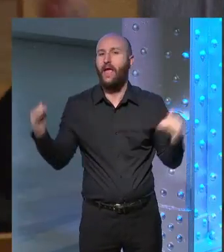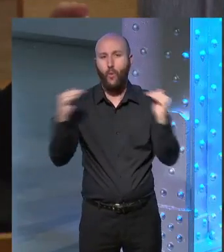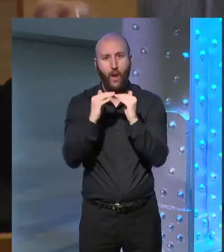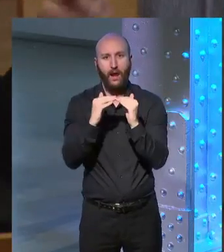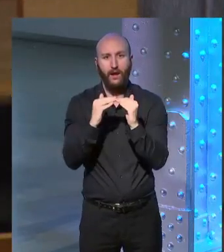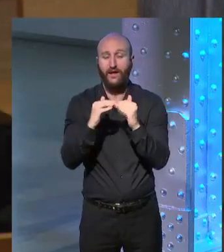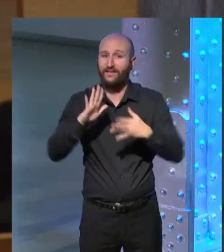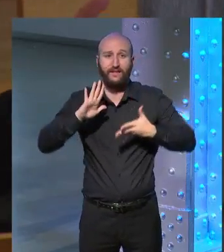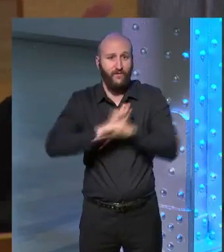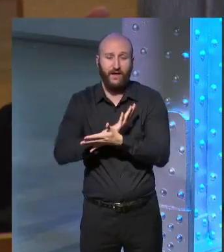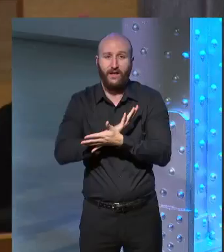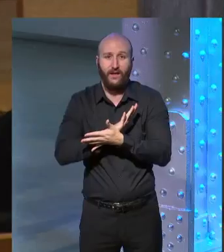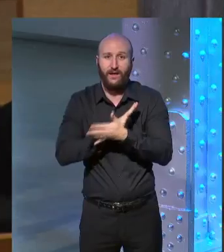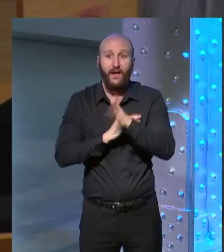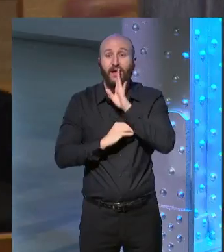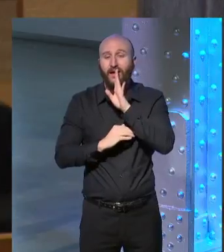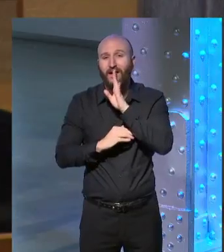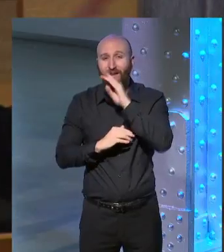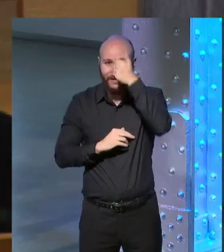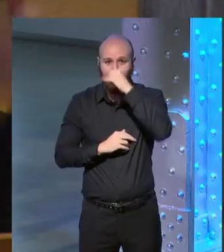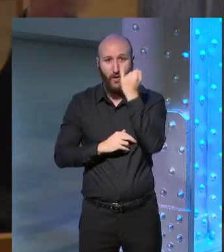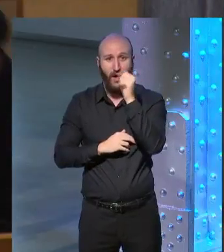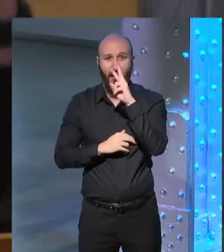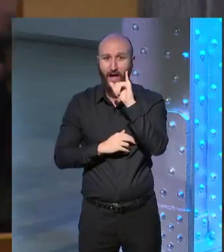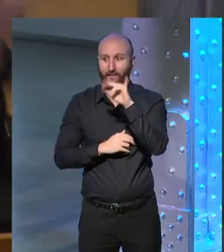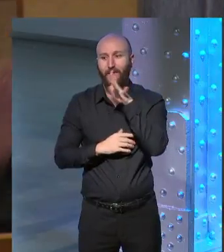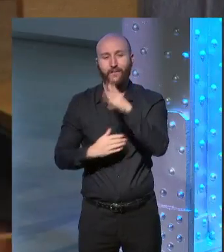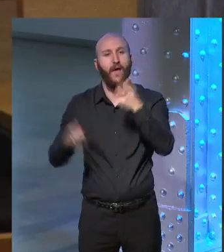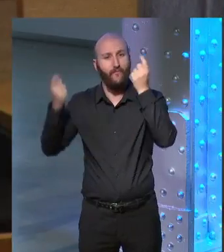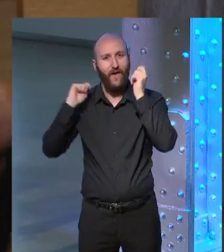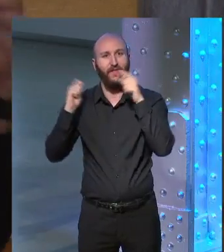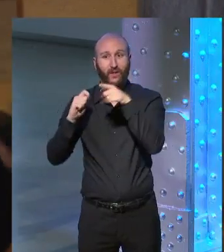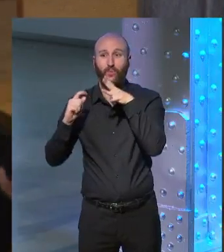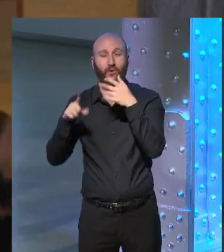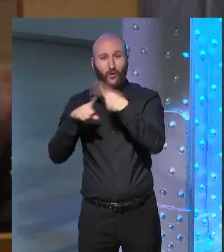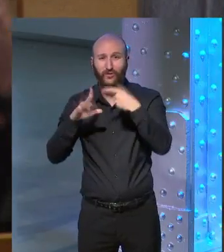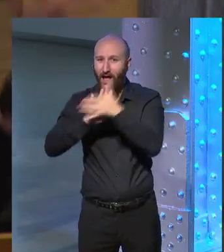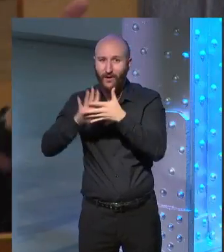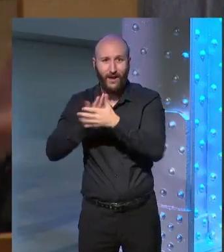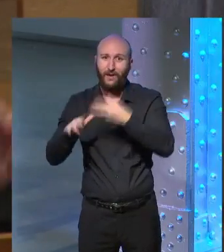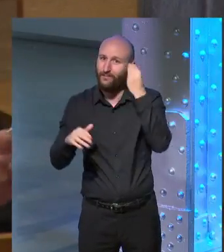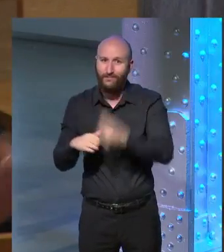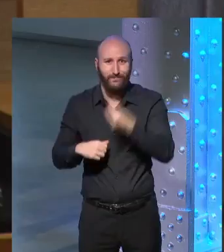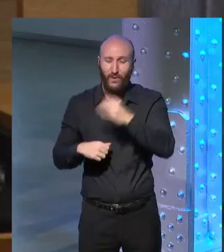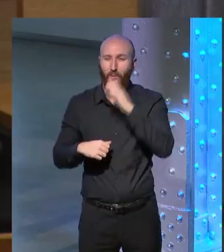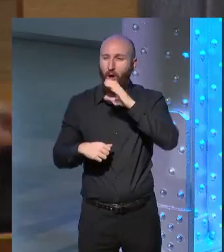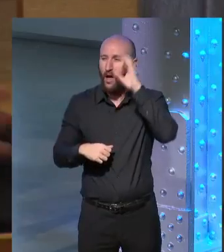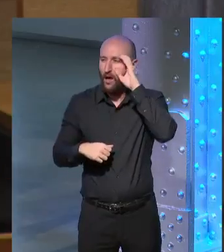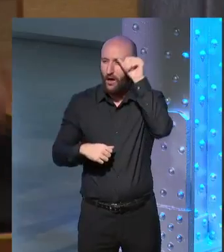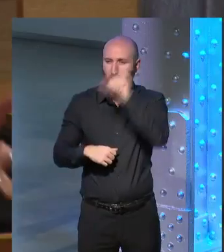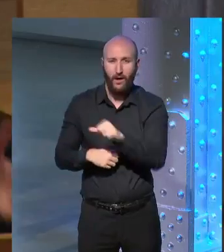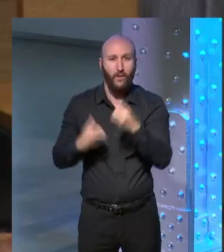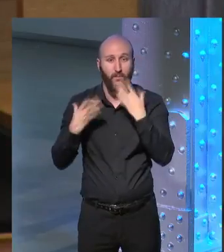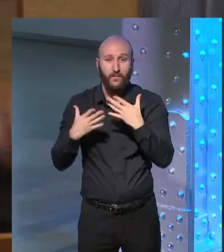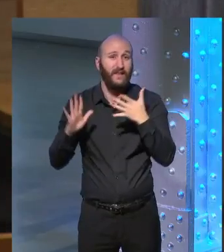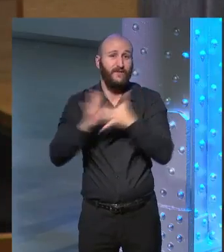O sea, seguimos, y voy con lo que ha dicho Javi Goto, que de verdad te felicito por las puntualizaciones que has ido dando a lo largo de la charla.